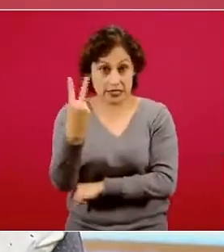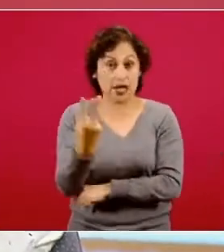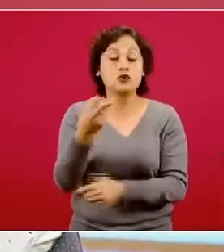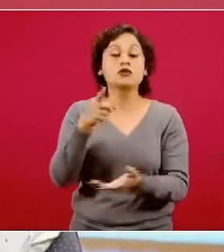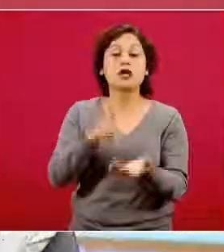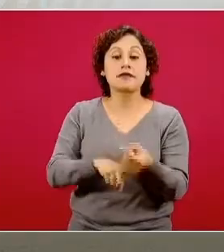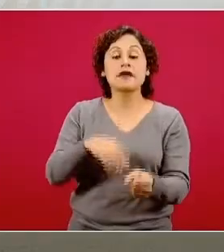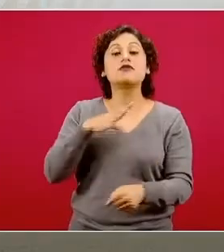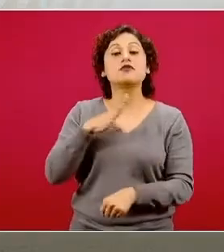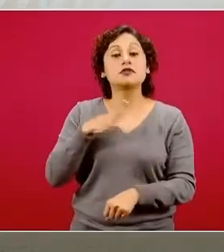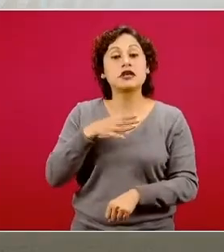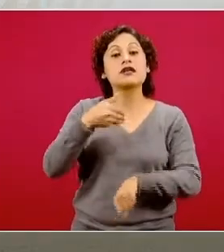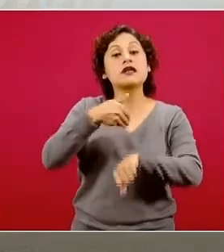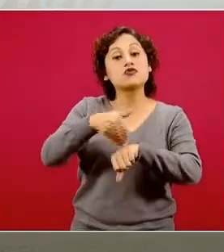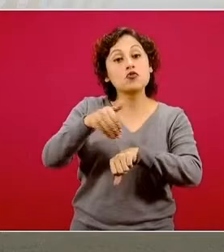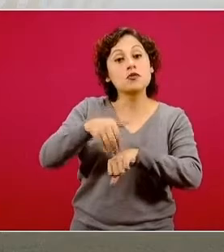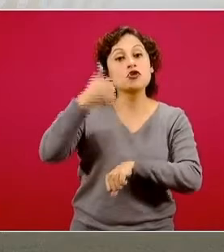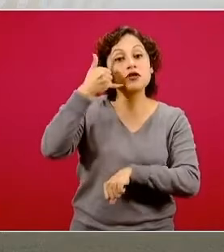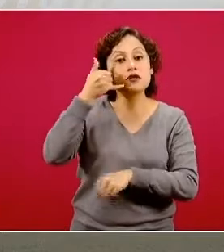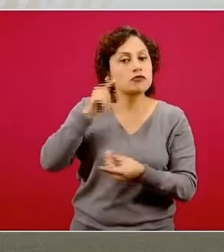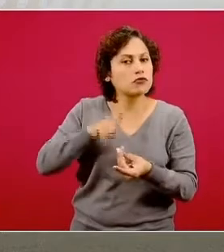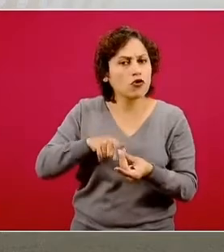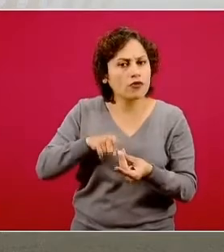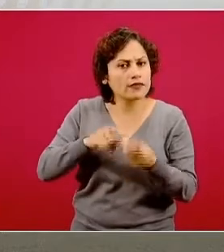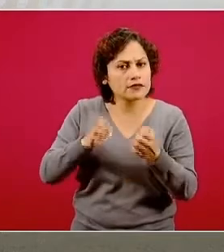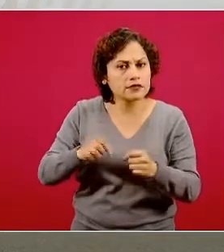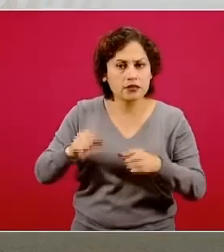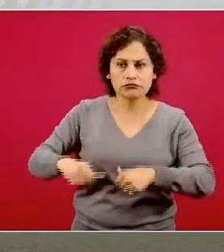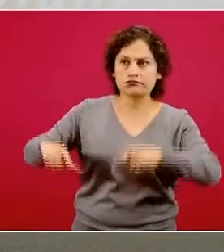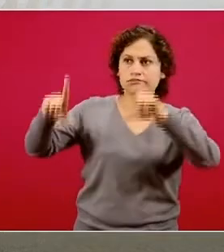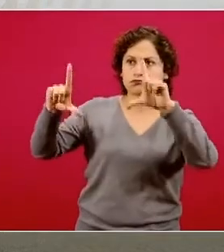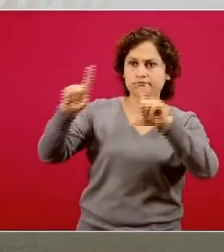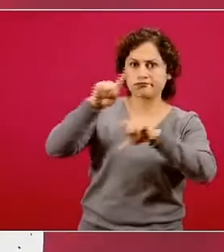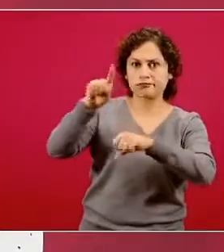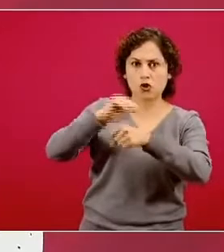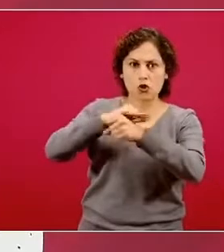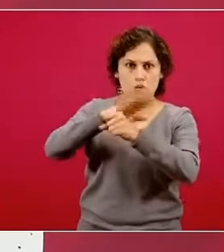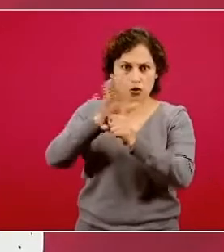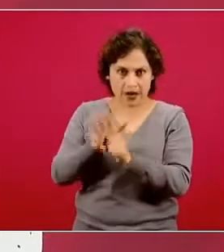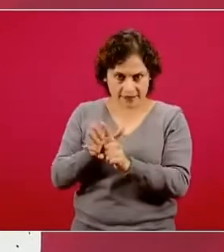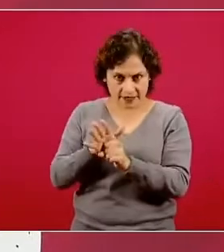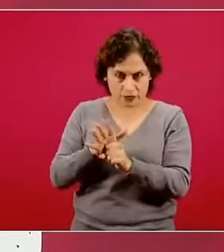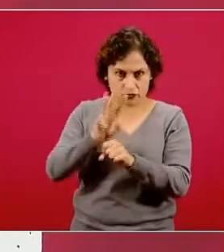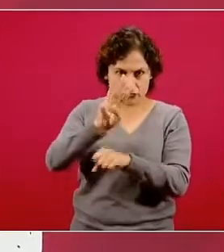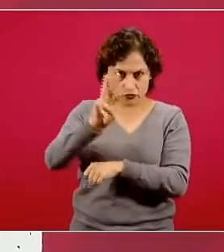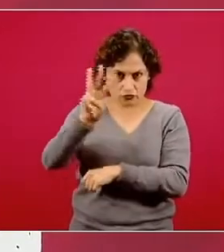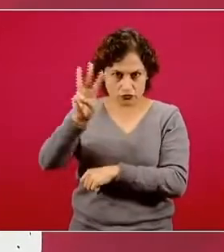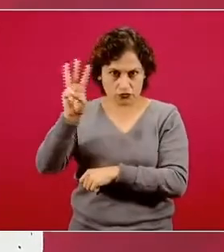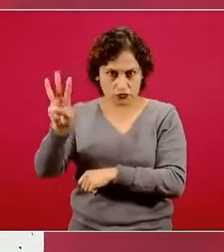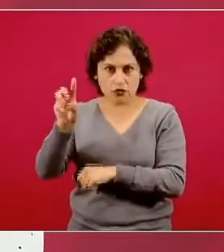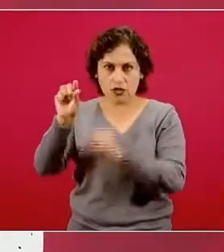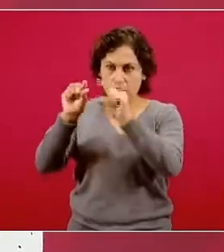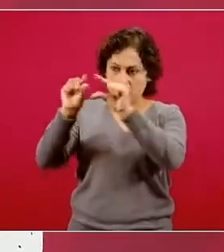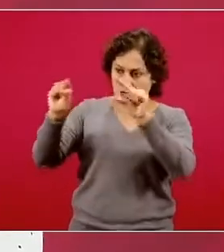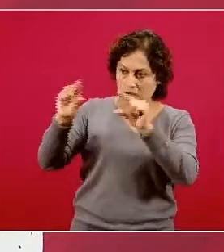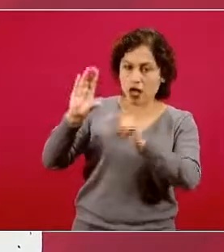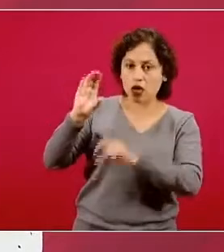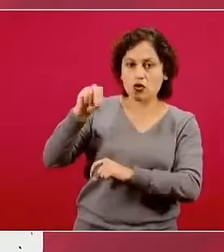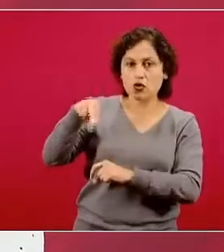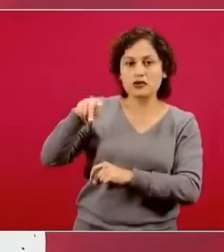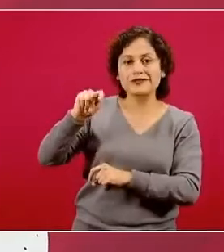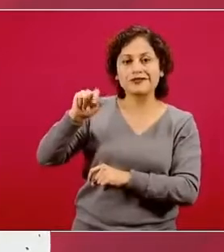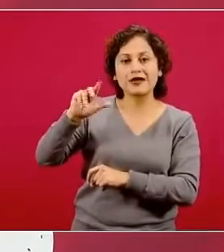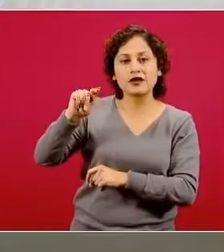telefónico, está en nuestro sitio de coronavirus, hay una pestaña que dice contacto, y